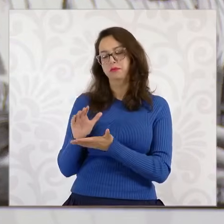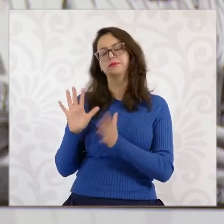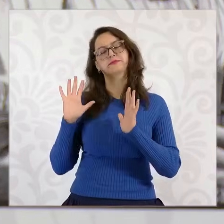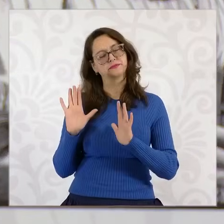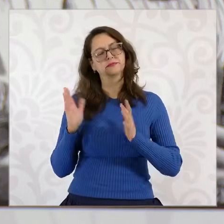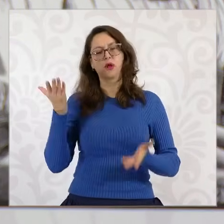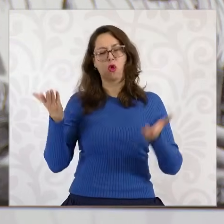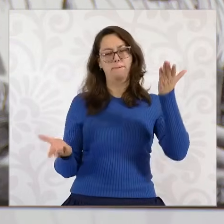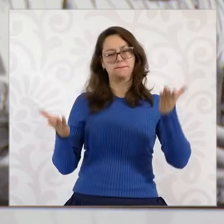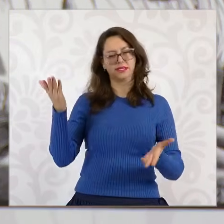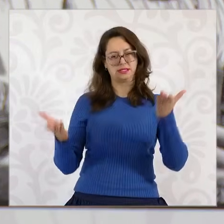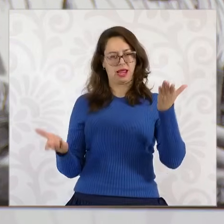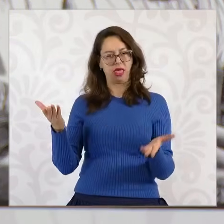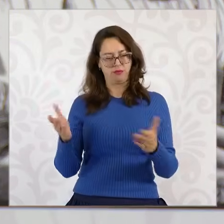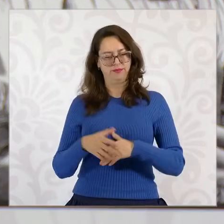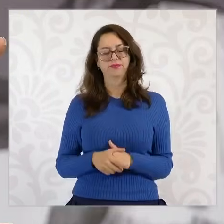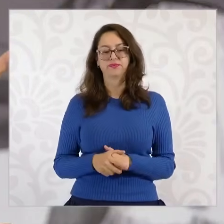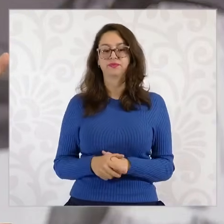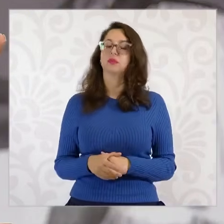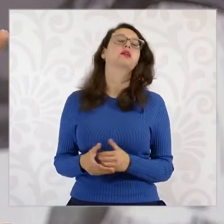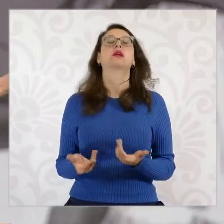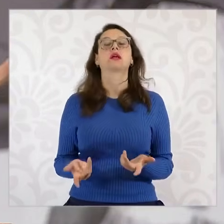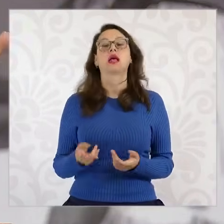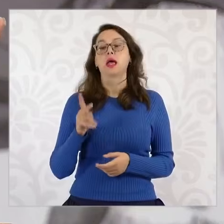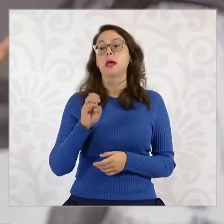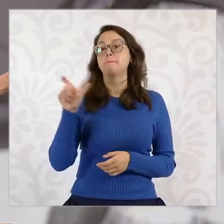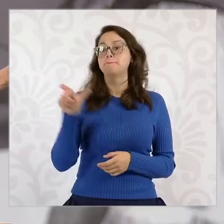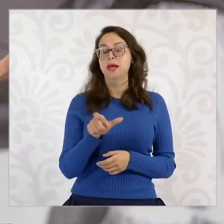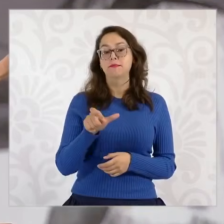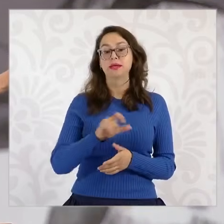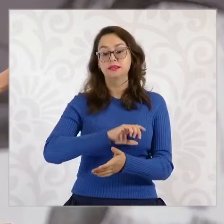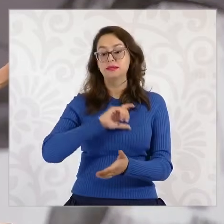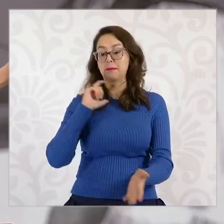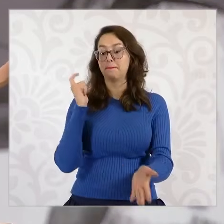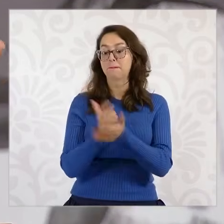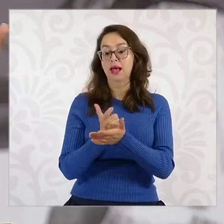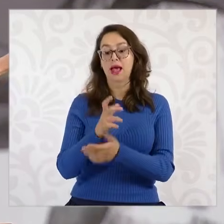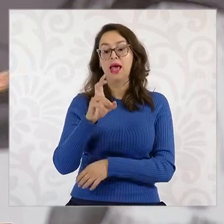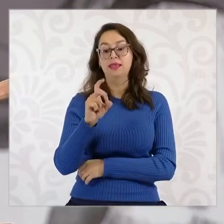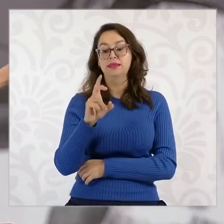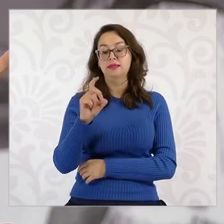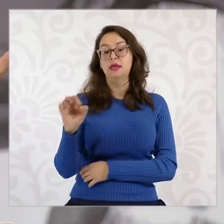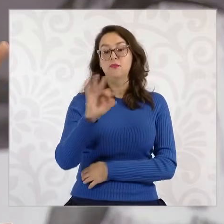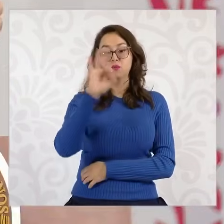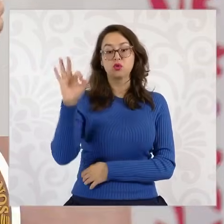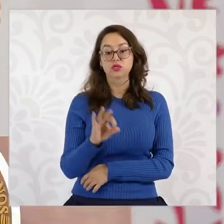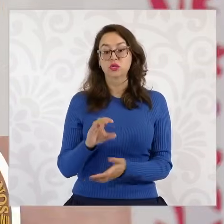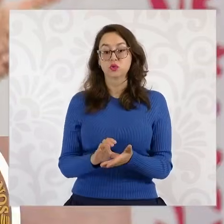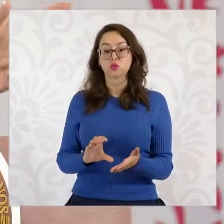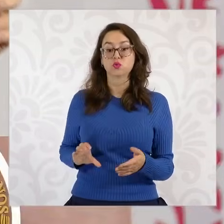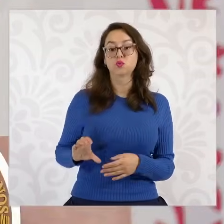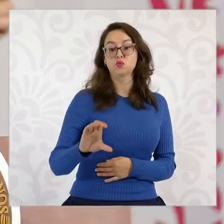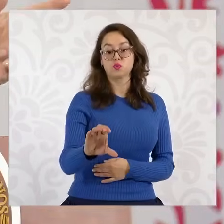impuesto al erario que corresponde al 30% de la producción por el precio. Entonces,